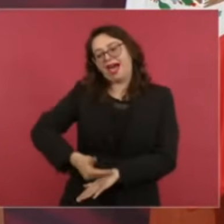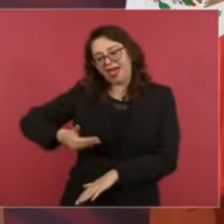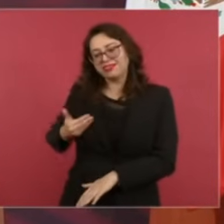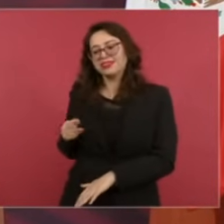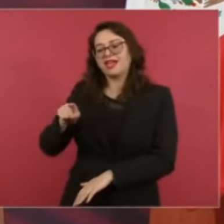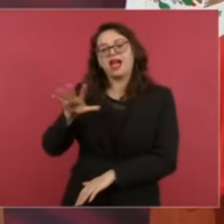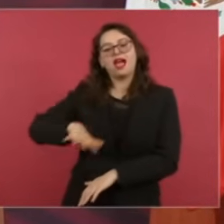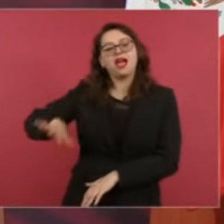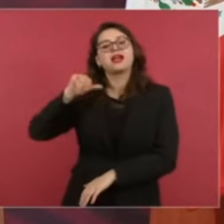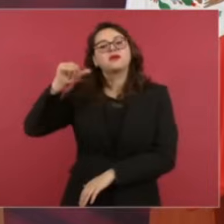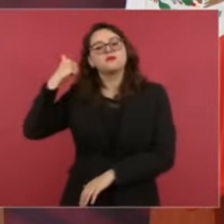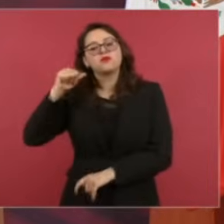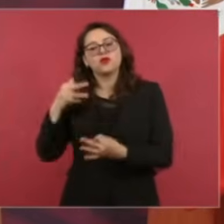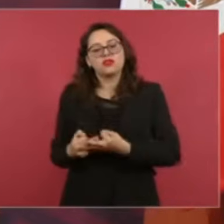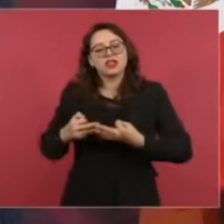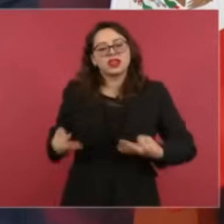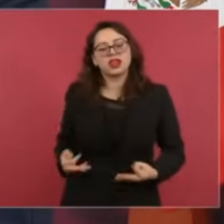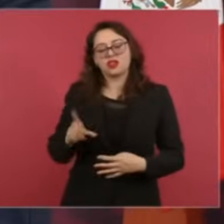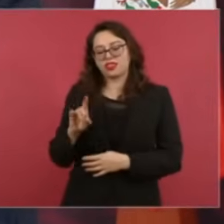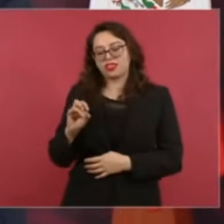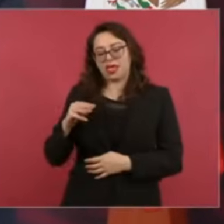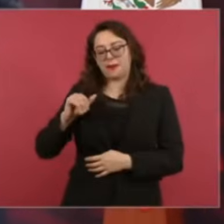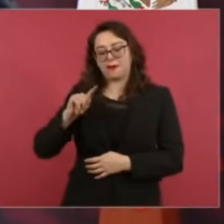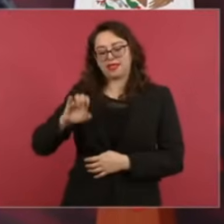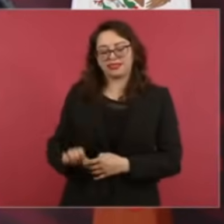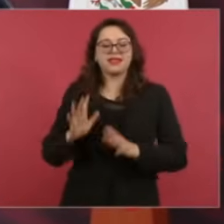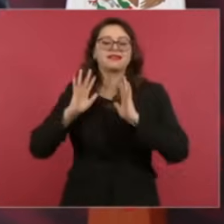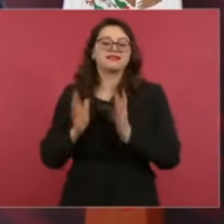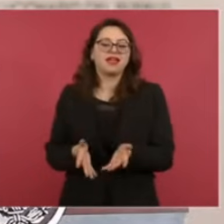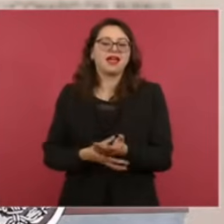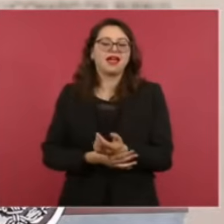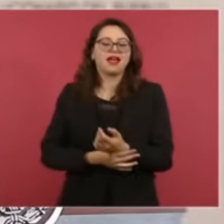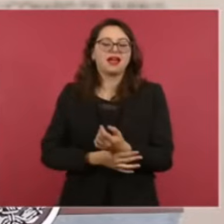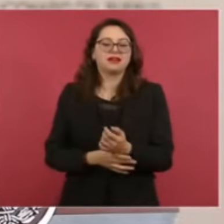ya los habían entregado a Diego.